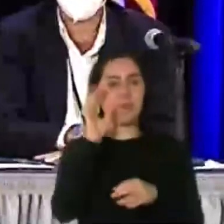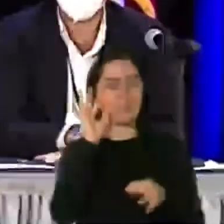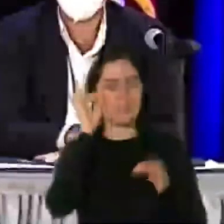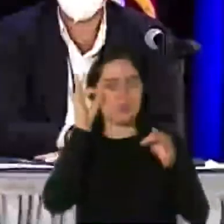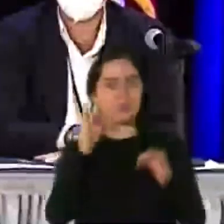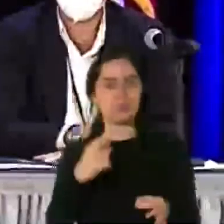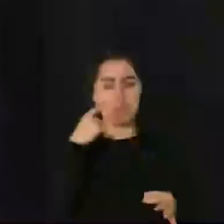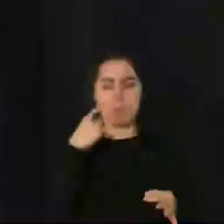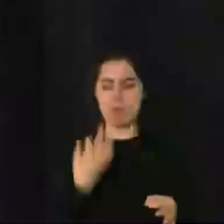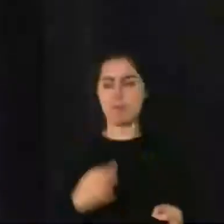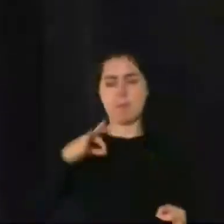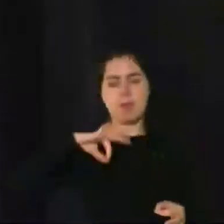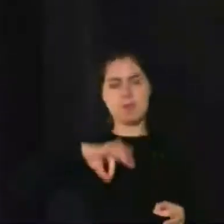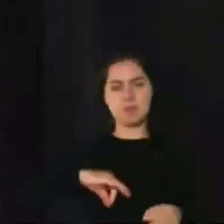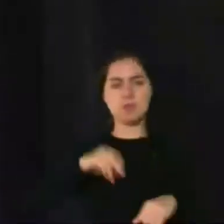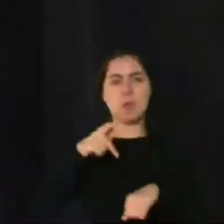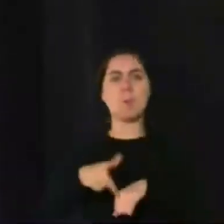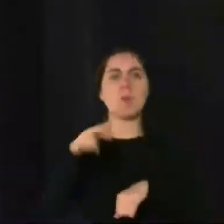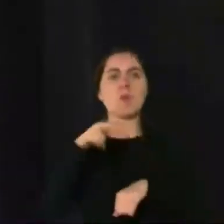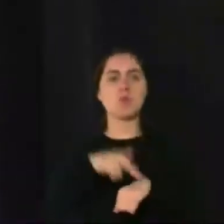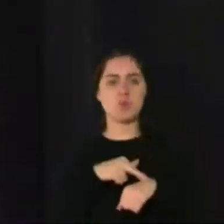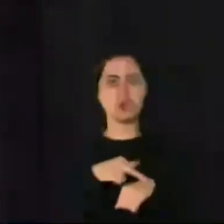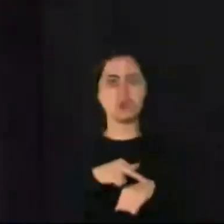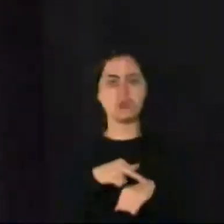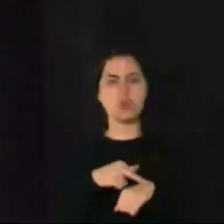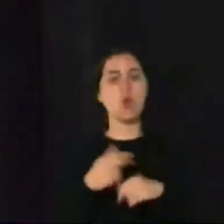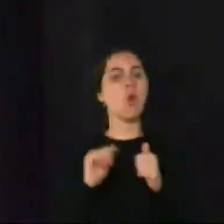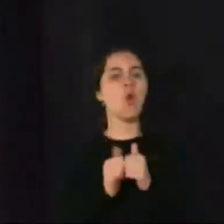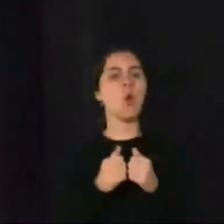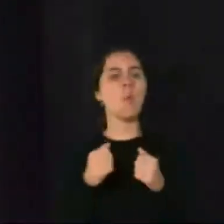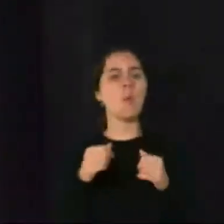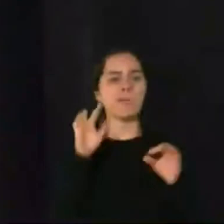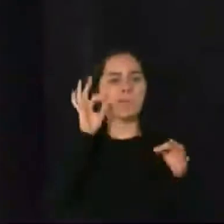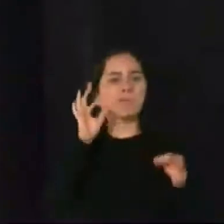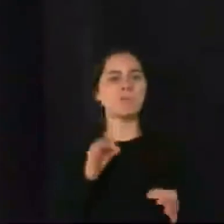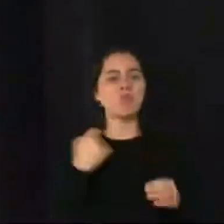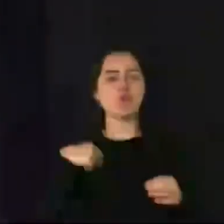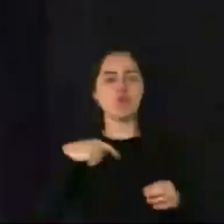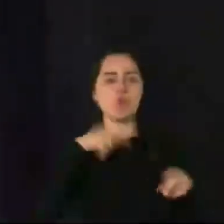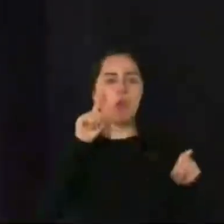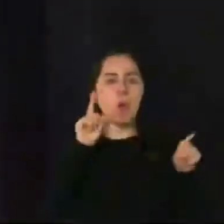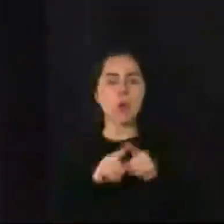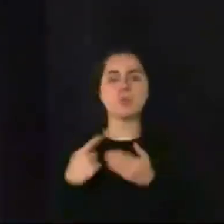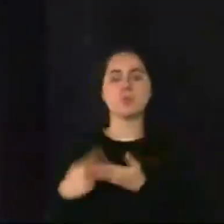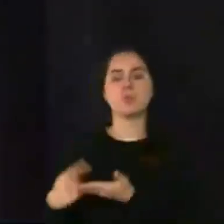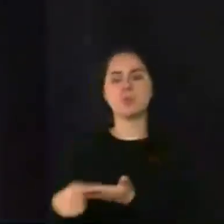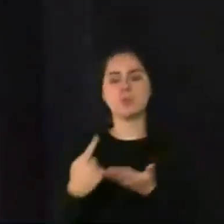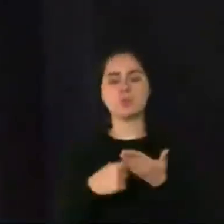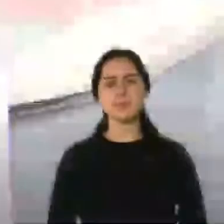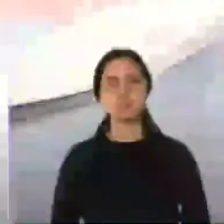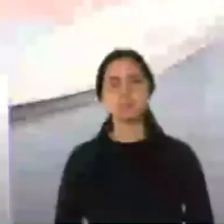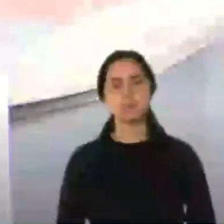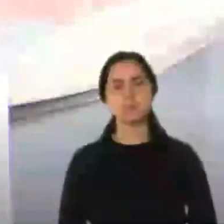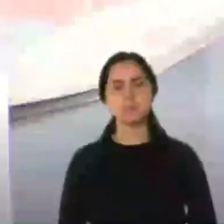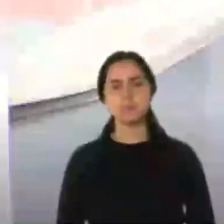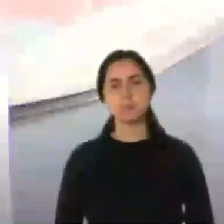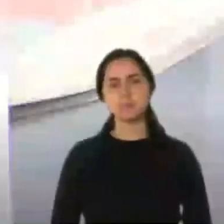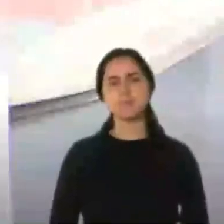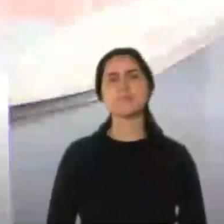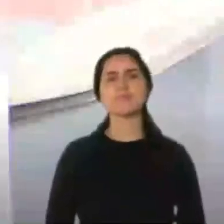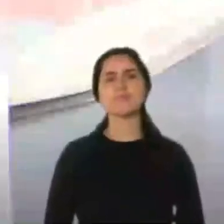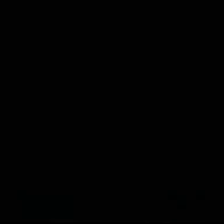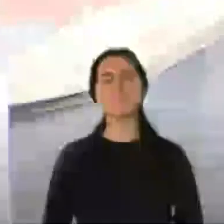del pueblo puertorriqueño las tomo mediante el diálogo y el consenso. Muchas gracias y buenas tardes a todos. Bien,